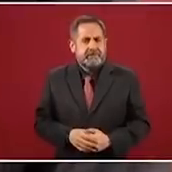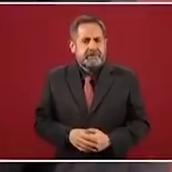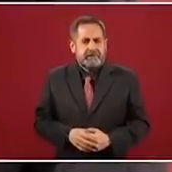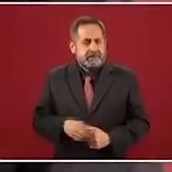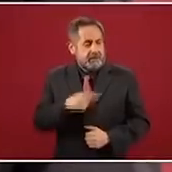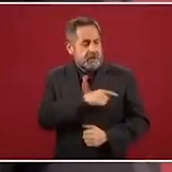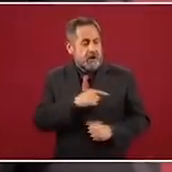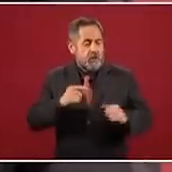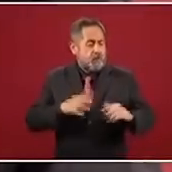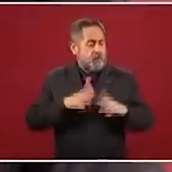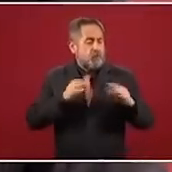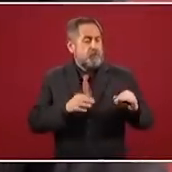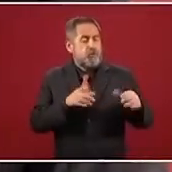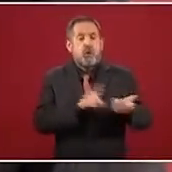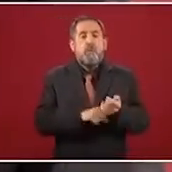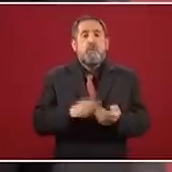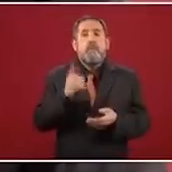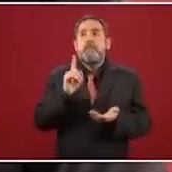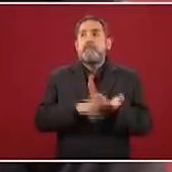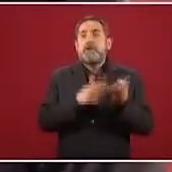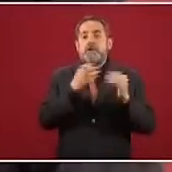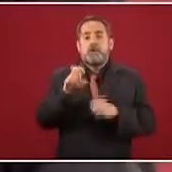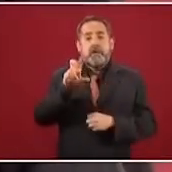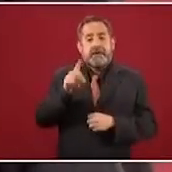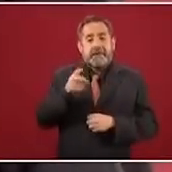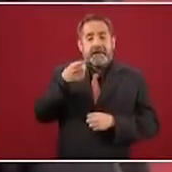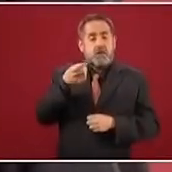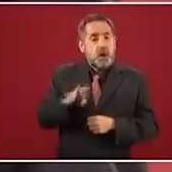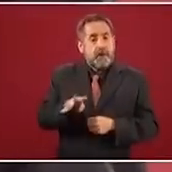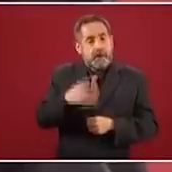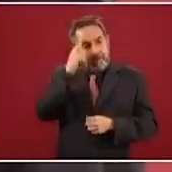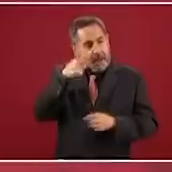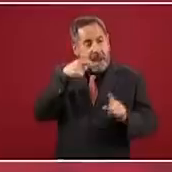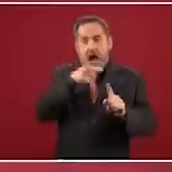Se fundó ese partido en 1939 con ese propósito. Entonces,